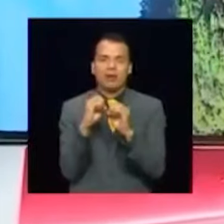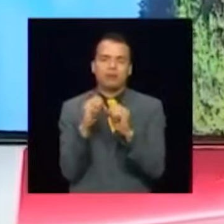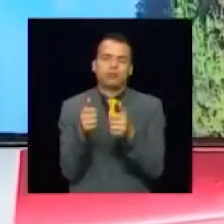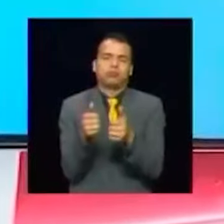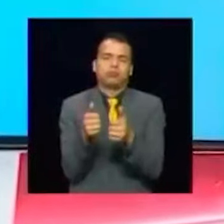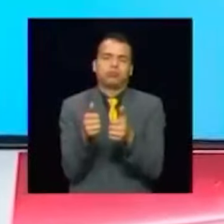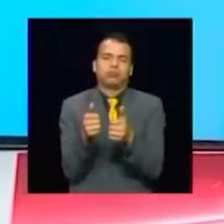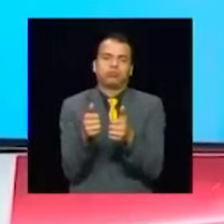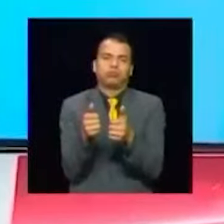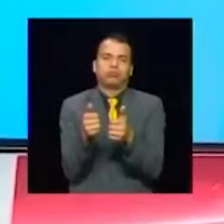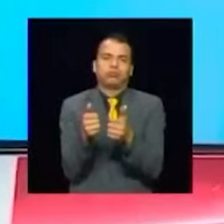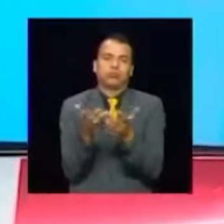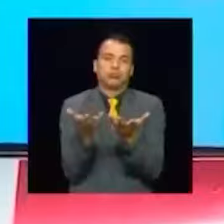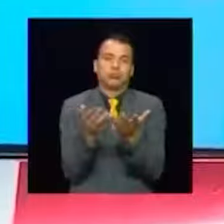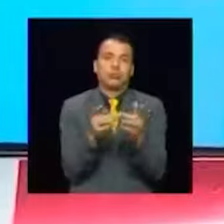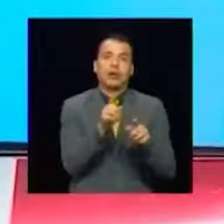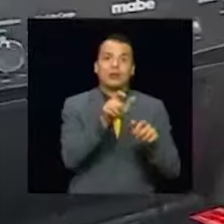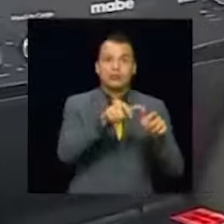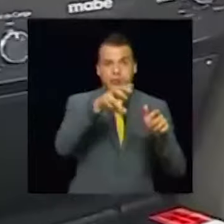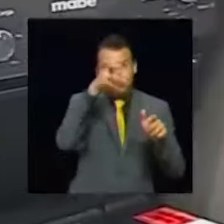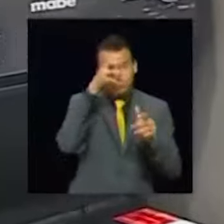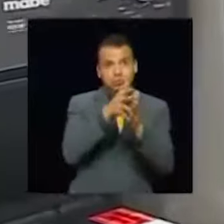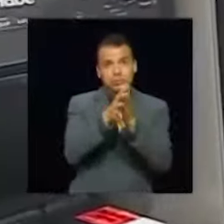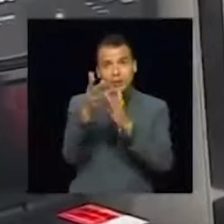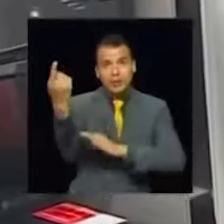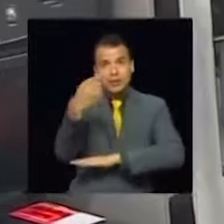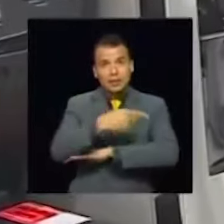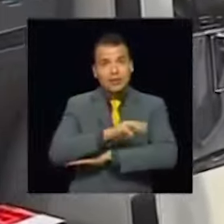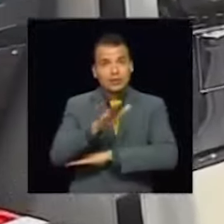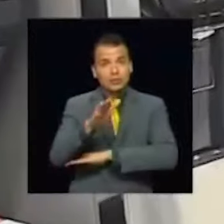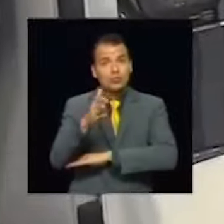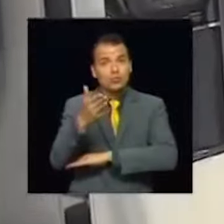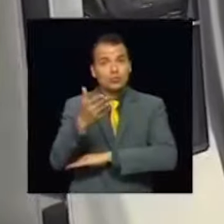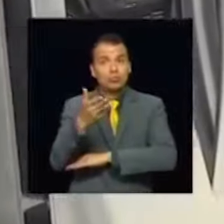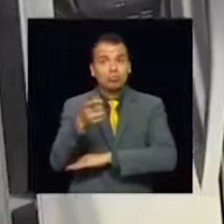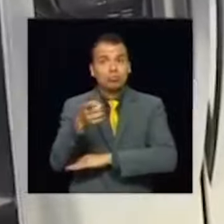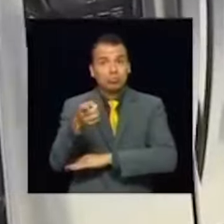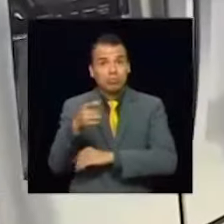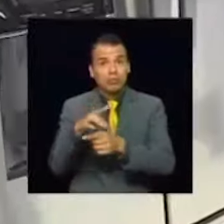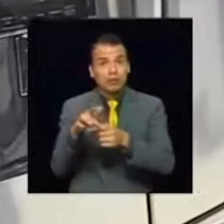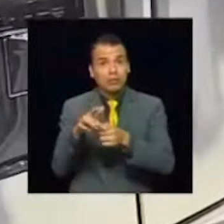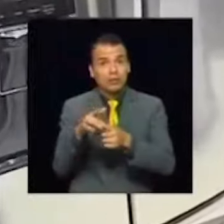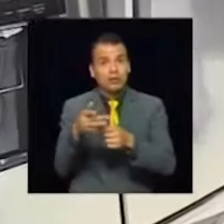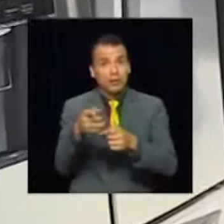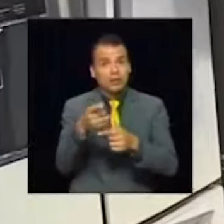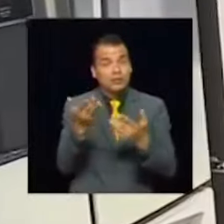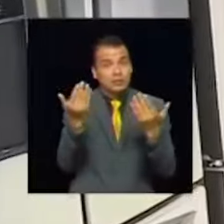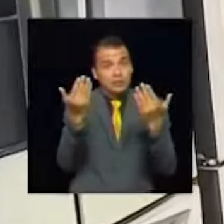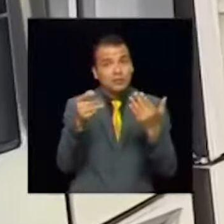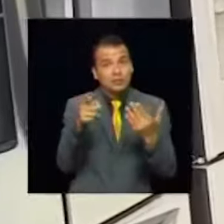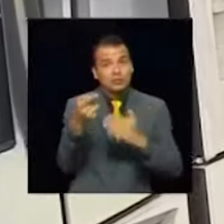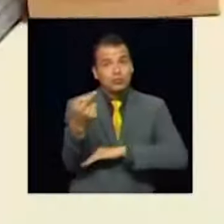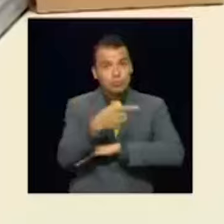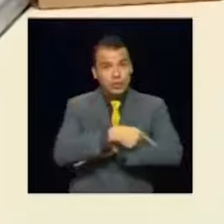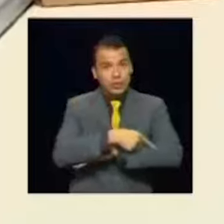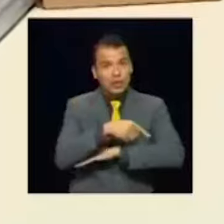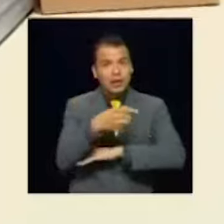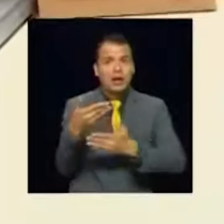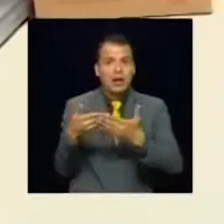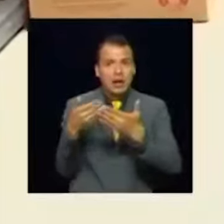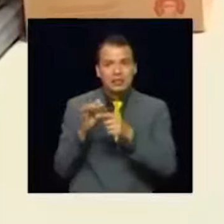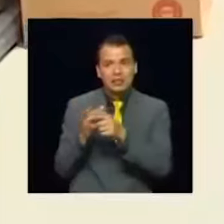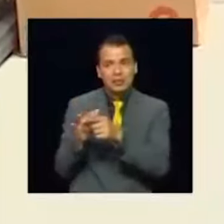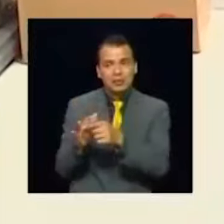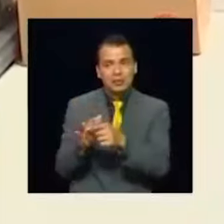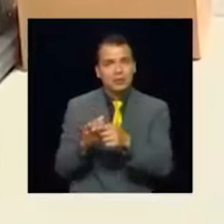este proyecto representa un alivio. Según las cifras de años anteriores, se registraron ventas por más de 31 billones de pesos durante estos días, que evidencia